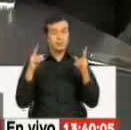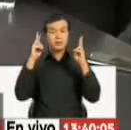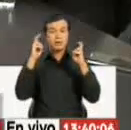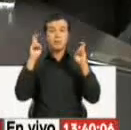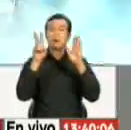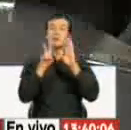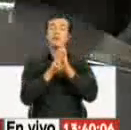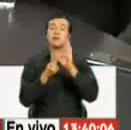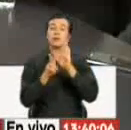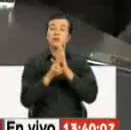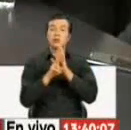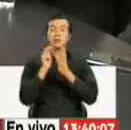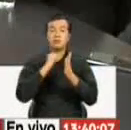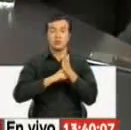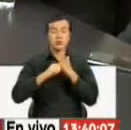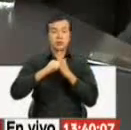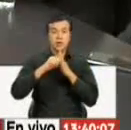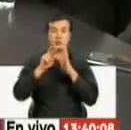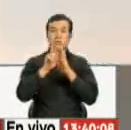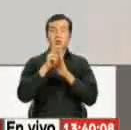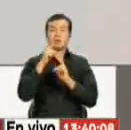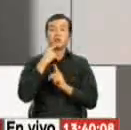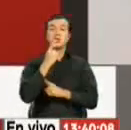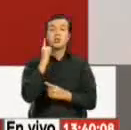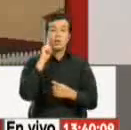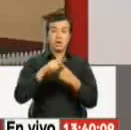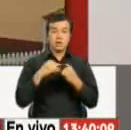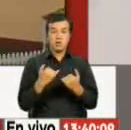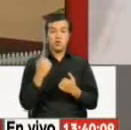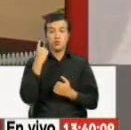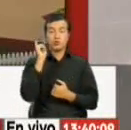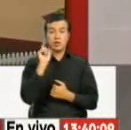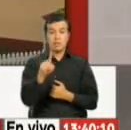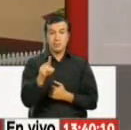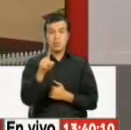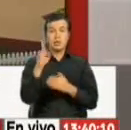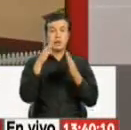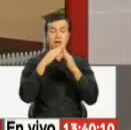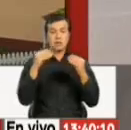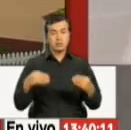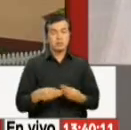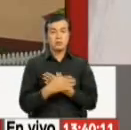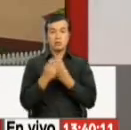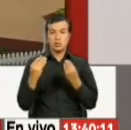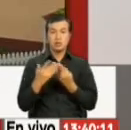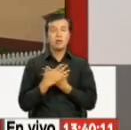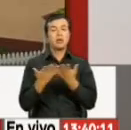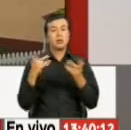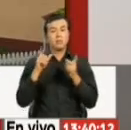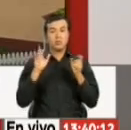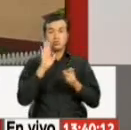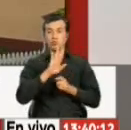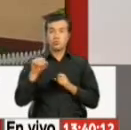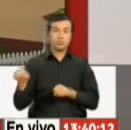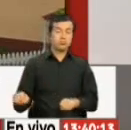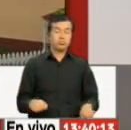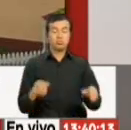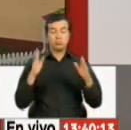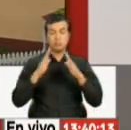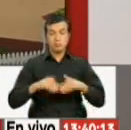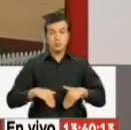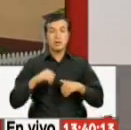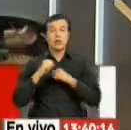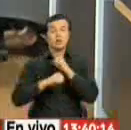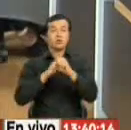de vivienda de servidumbre se anunció que a la fecha ya son más de 11 mil incentivos de viviendas entregadas a damnificados por el terremoto de abril de